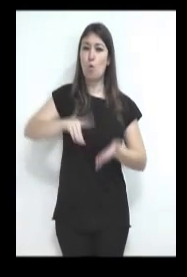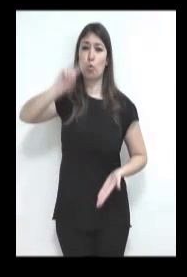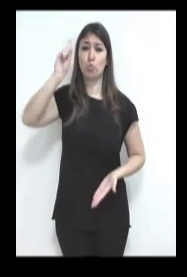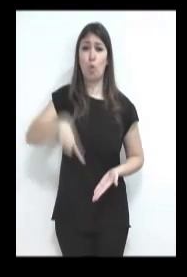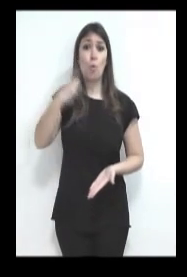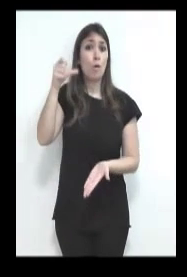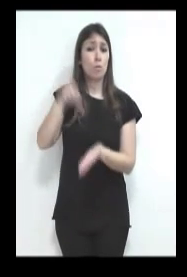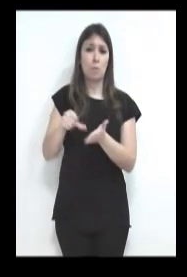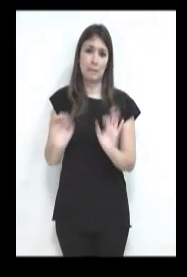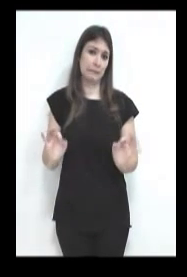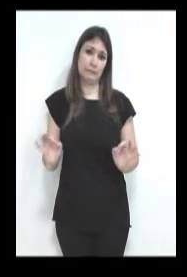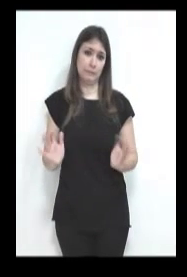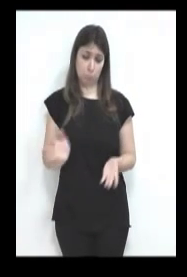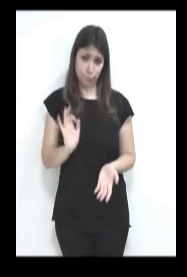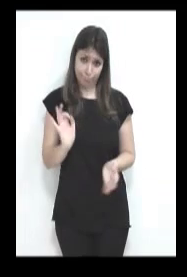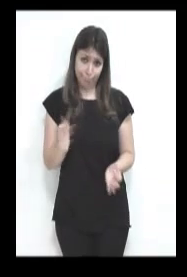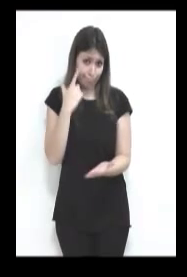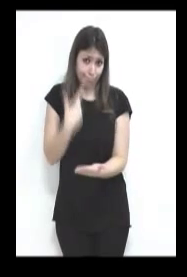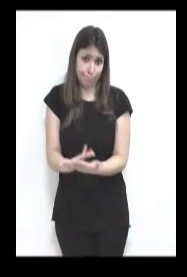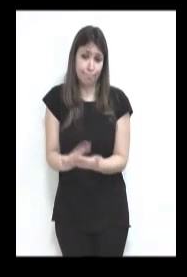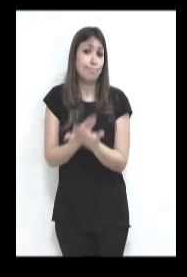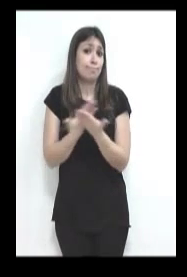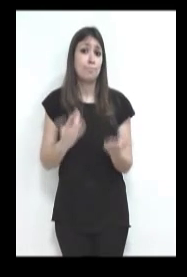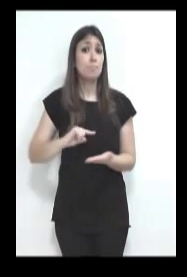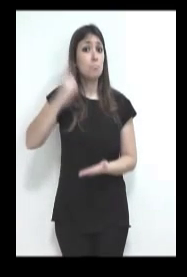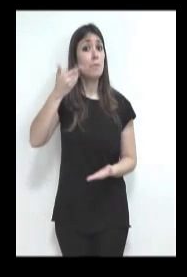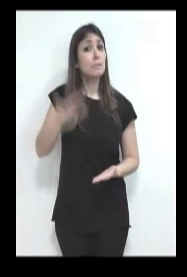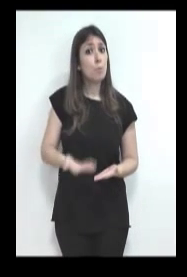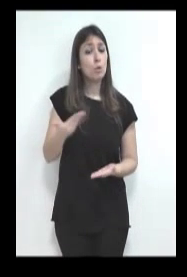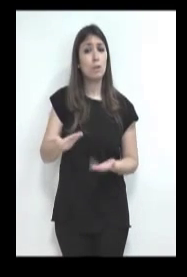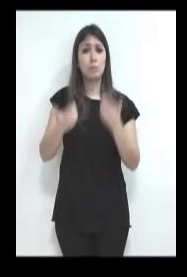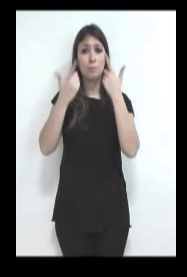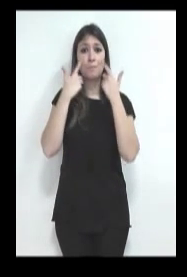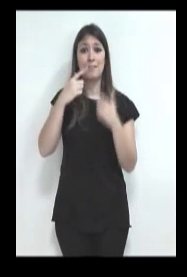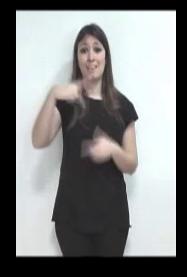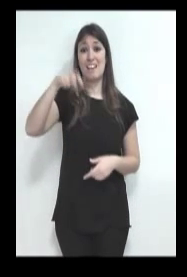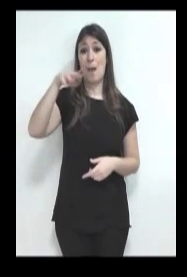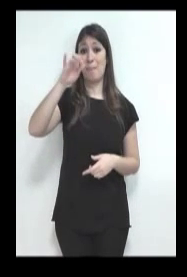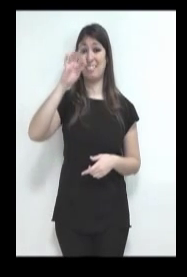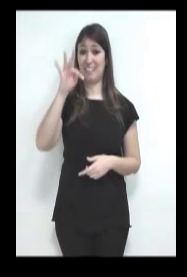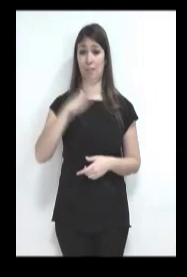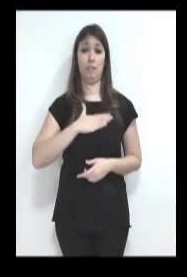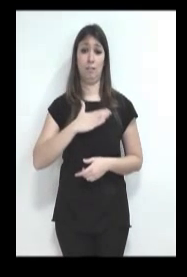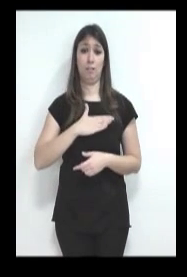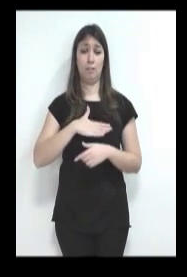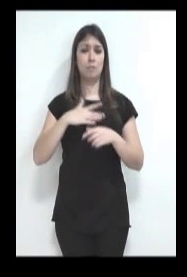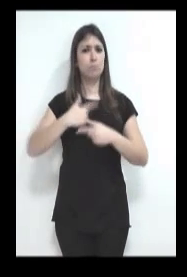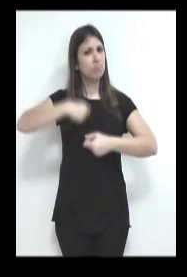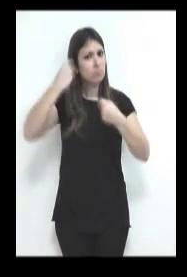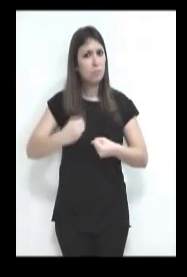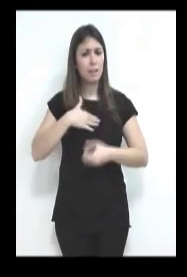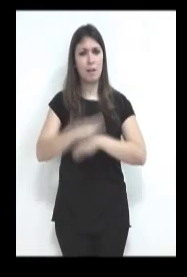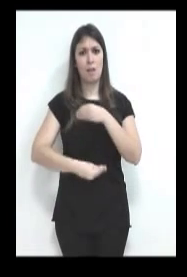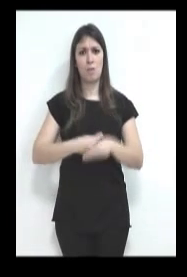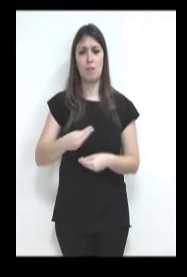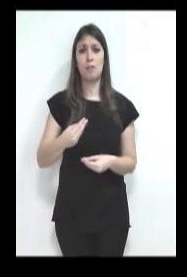problemática de una ciudad. Esto es verdad, por eso lo más importante y una de las cosas que en Ametic estamos más empeñados es